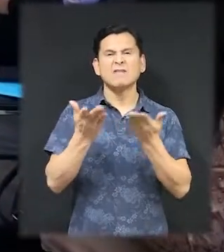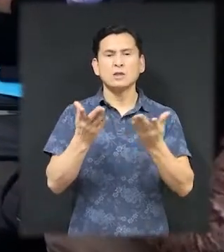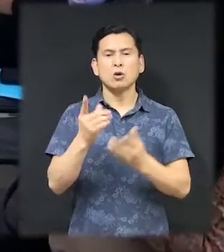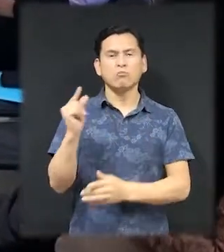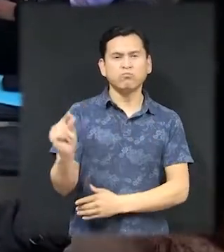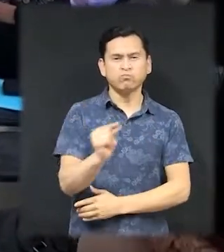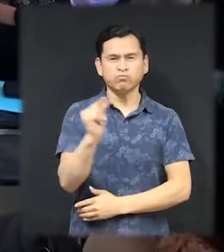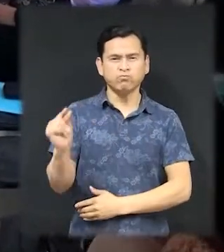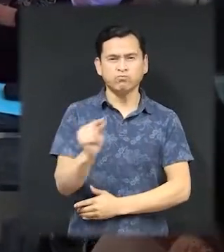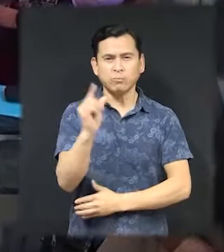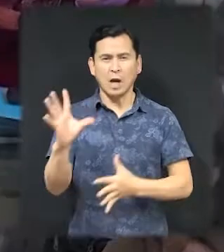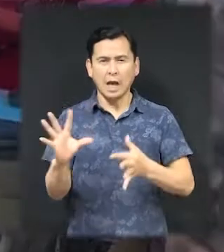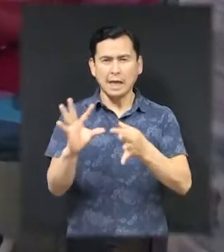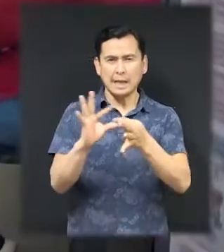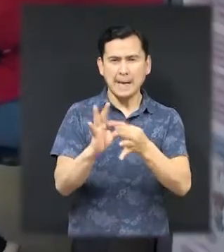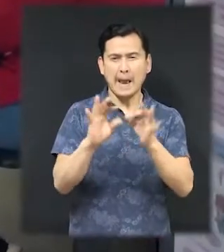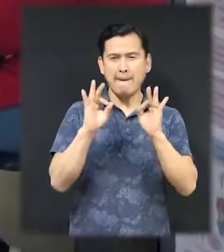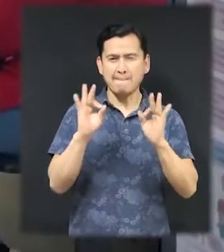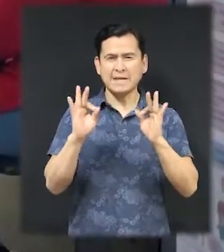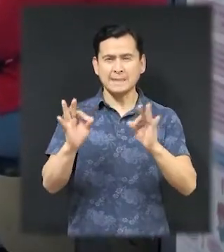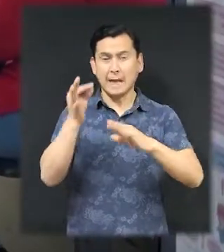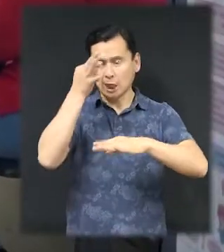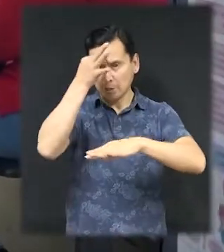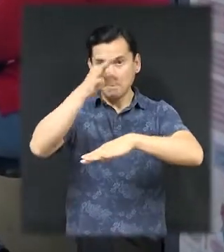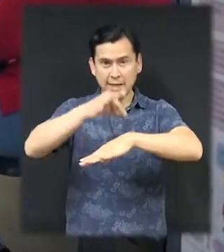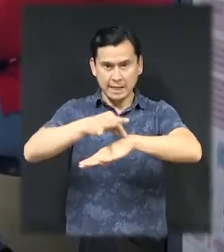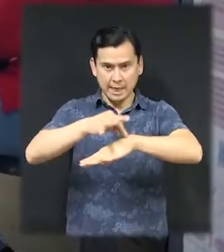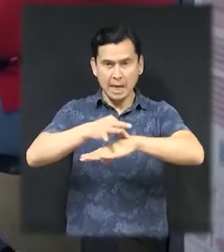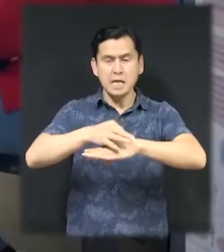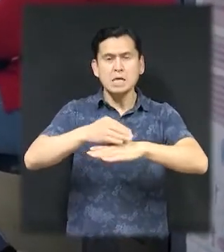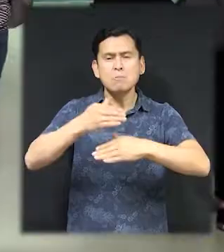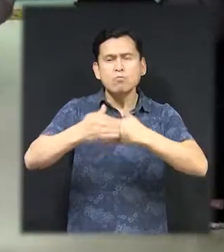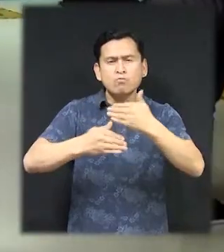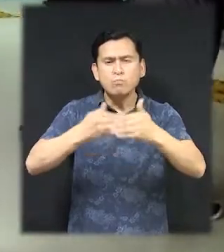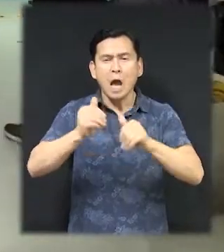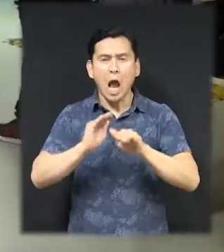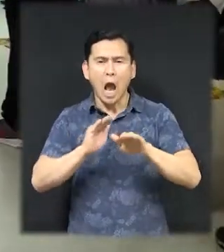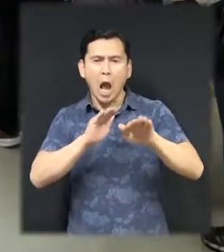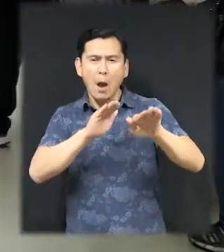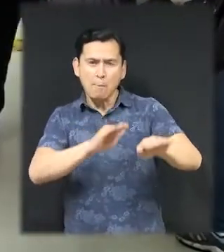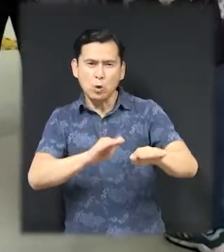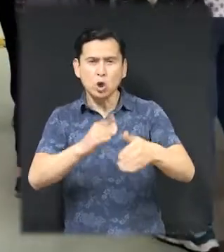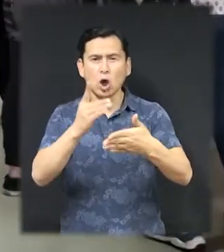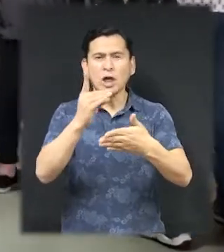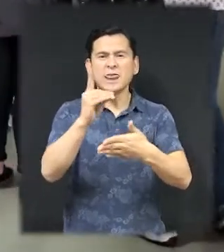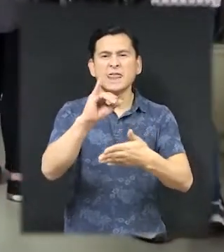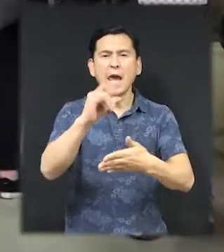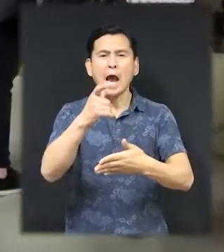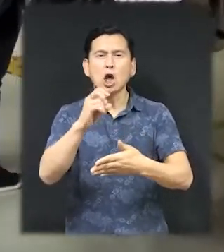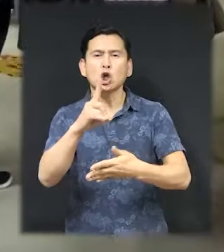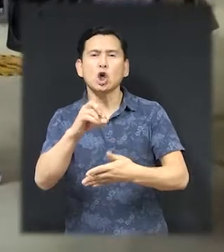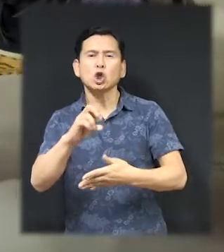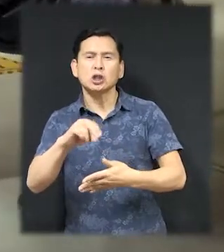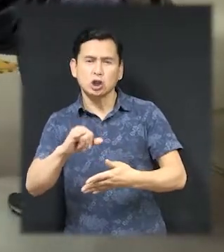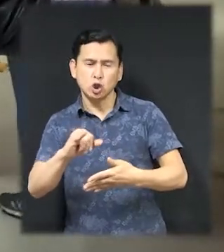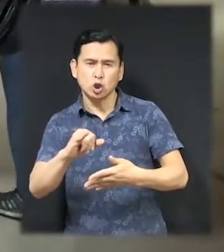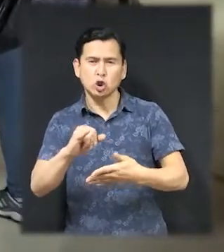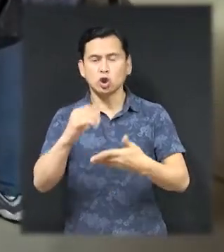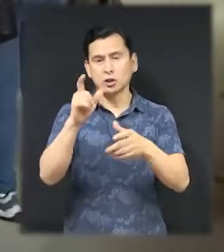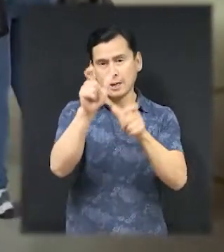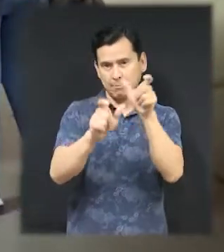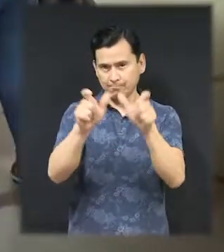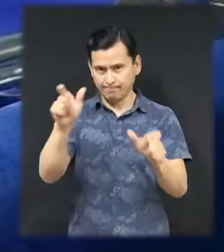prestaciones ambulatorias asociadas a especialidades médicas y procedimientos de apoyo diagnóstico terapéutico que necesitan